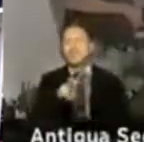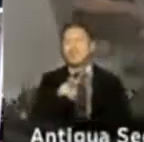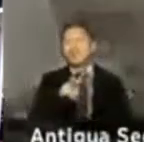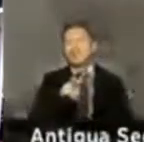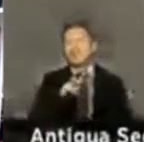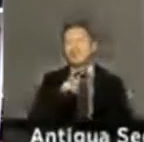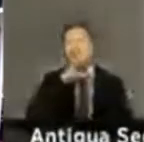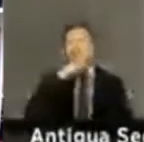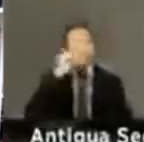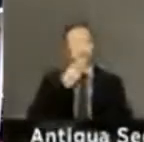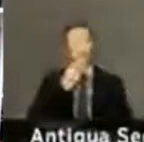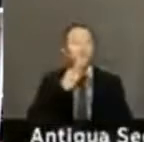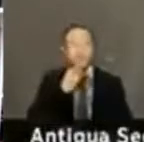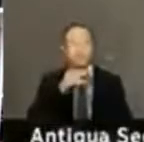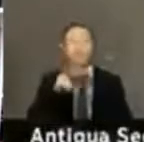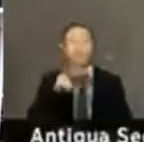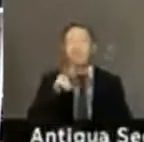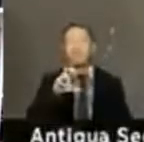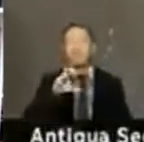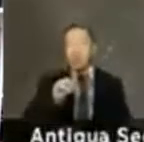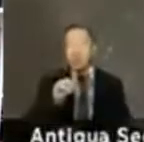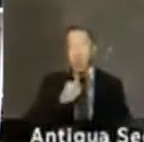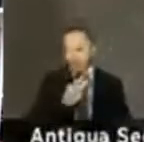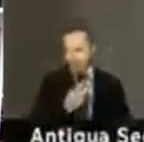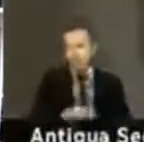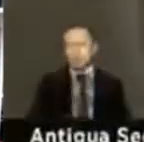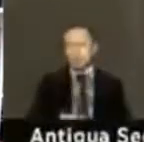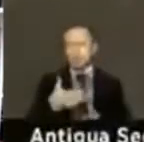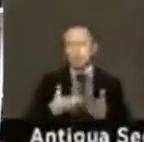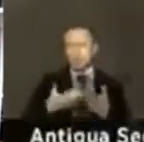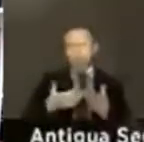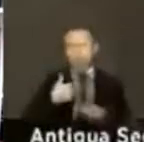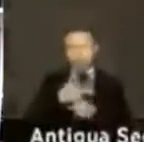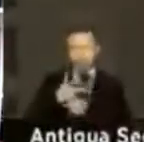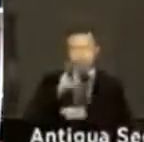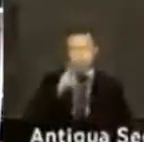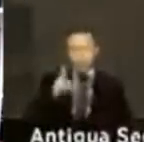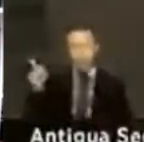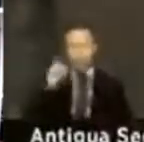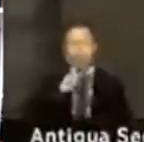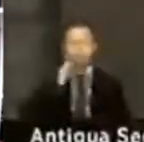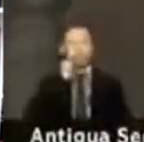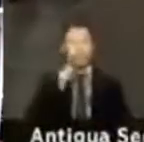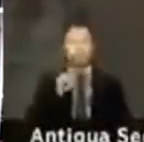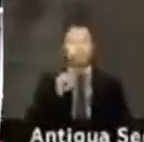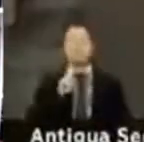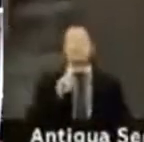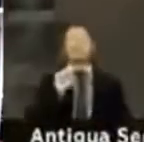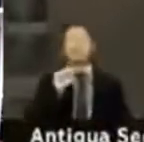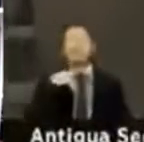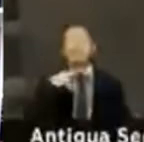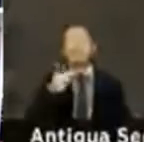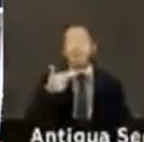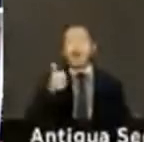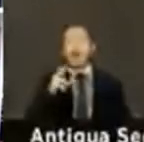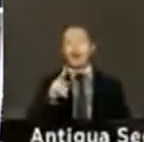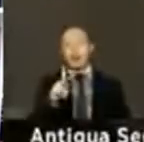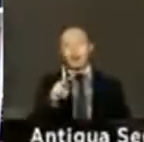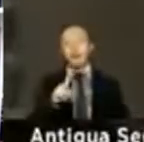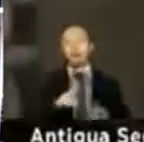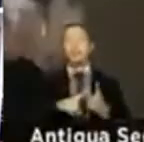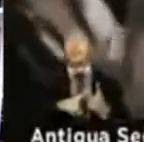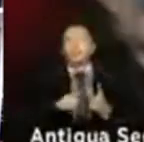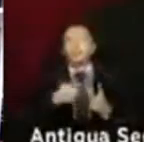establecieron contratos con Iberdrola y con, sobre todo empresas españolas, ¿no? Y que son contratos